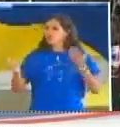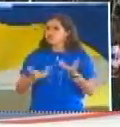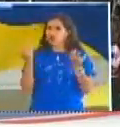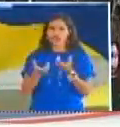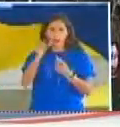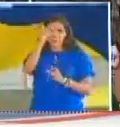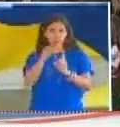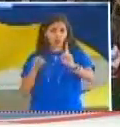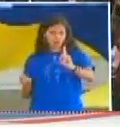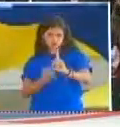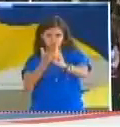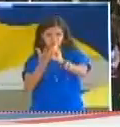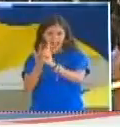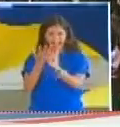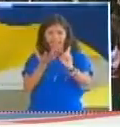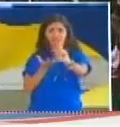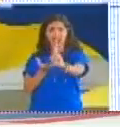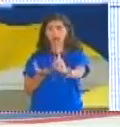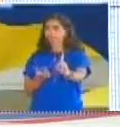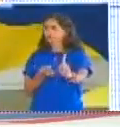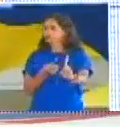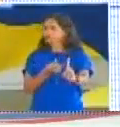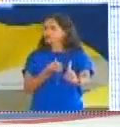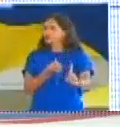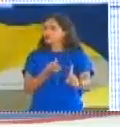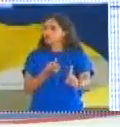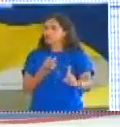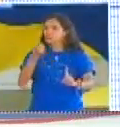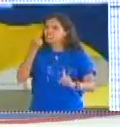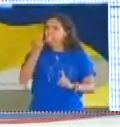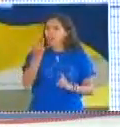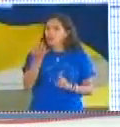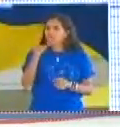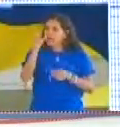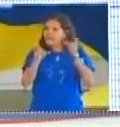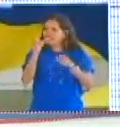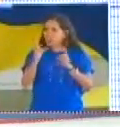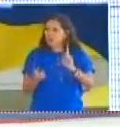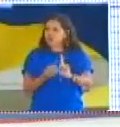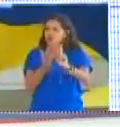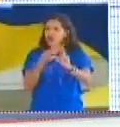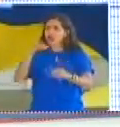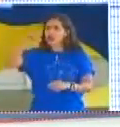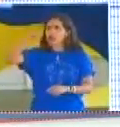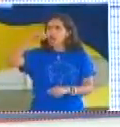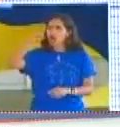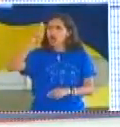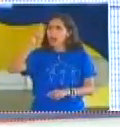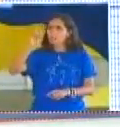humanos? ¿Ustedes saben cuántos seres humanos han quemado vivos la MUD?